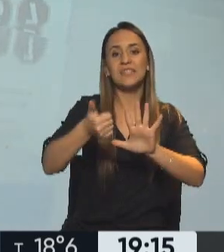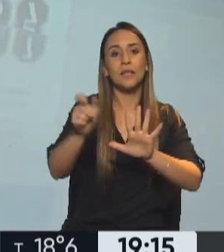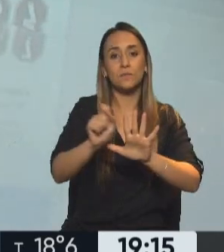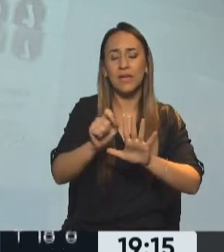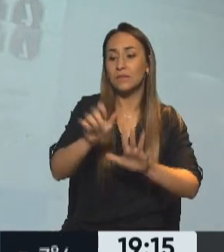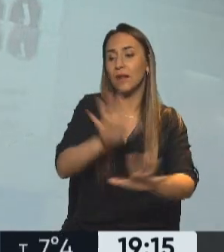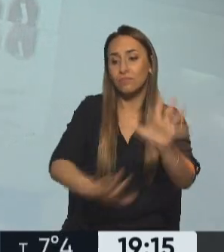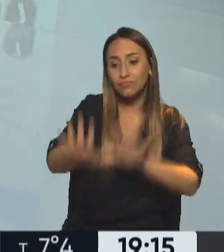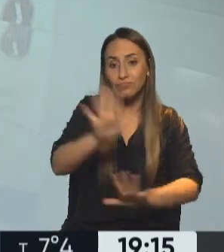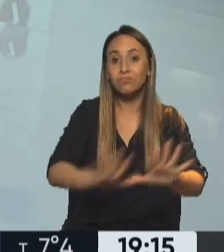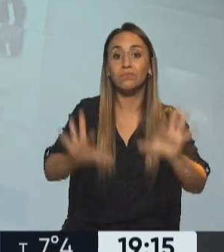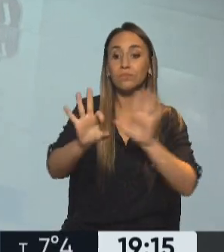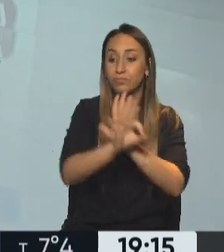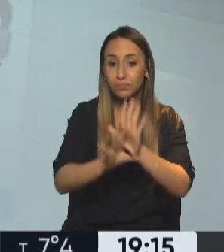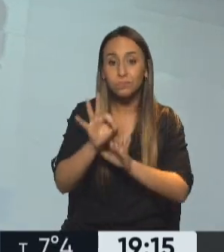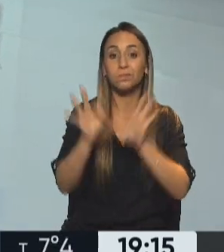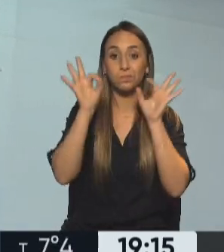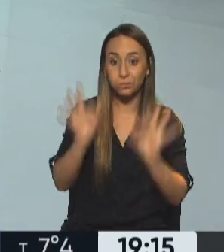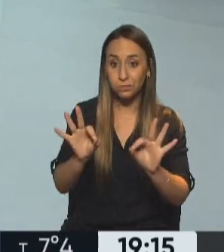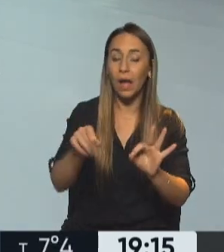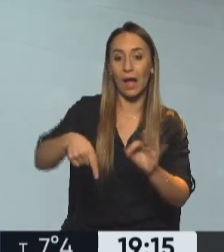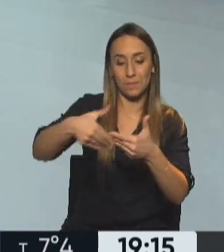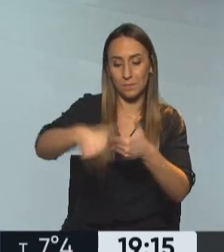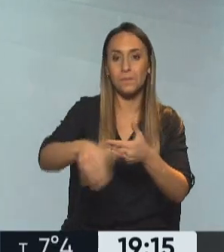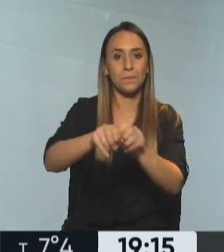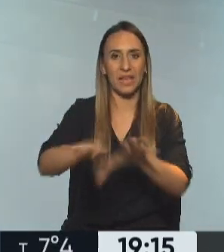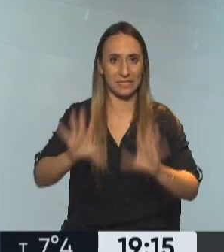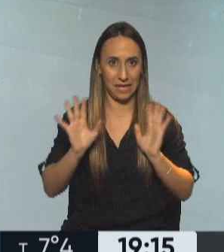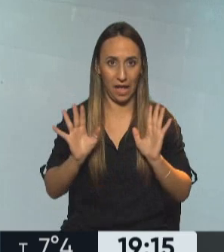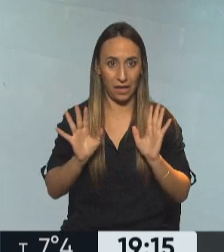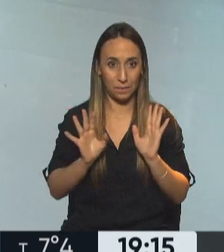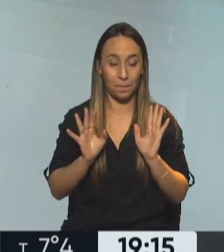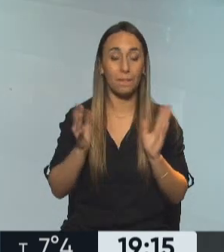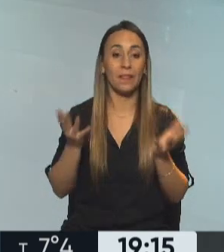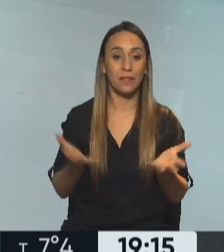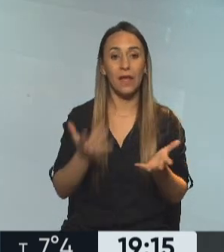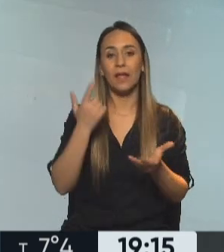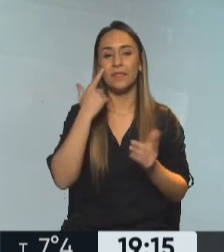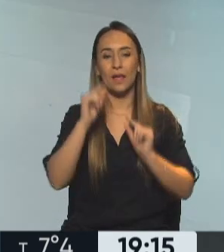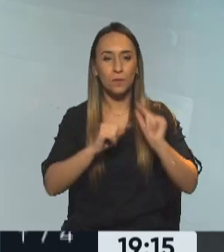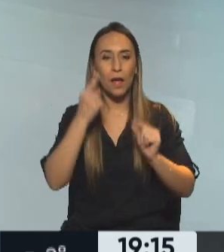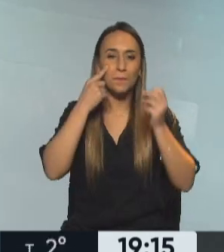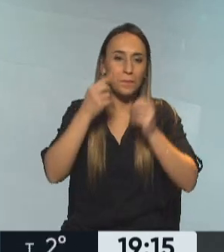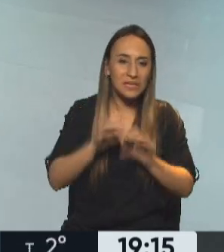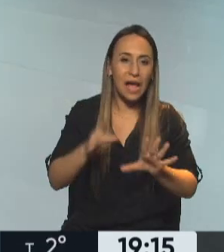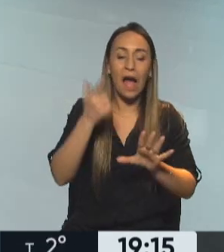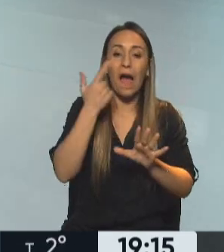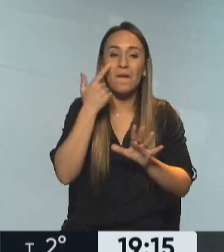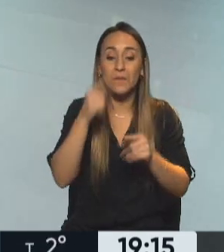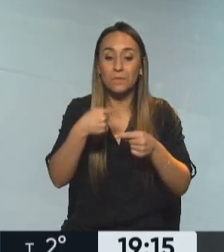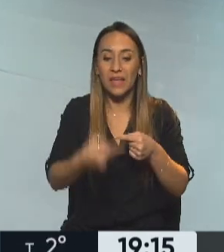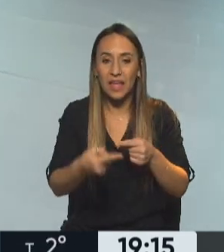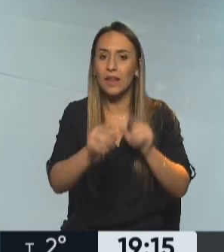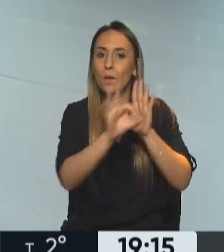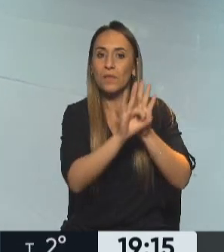y ahora, bueno, se empieza a aplicar, así que tendríamos que empezar a ver los primeros sellos. Esta es